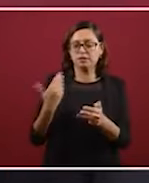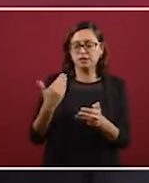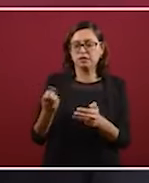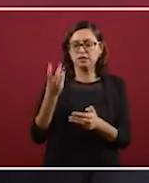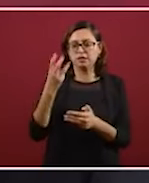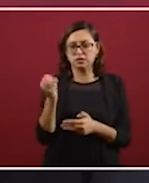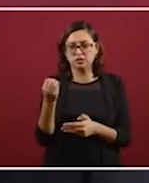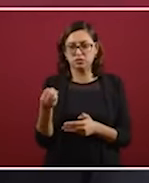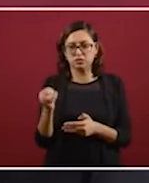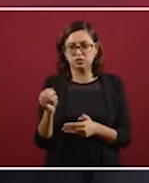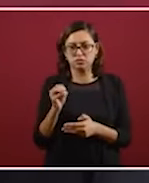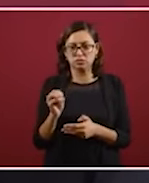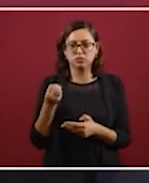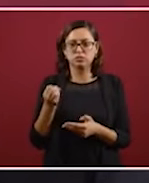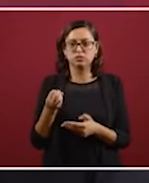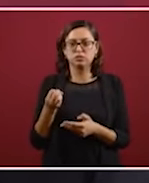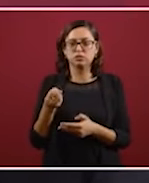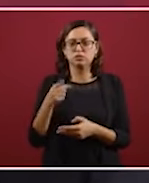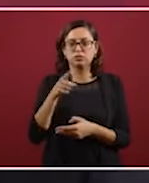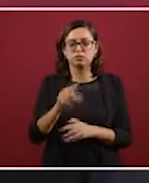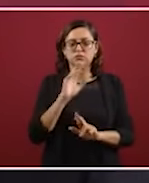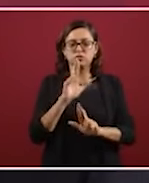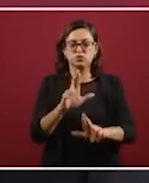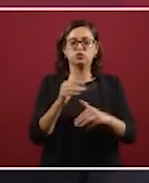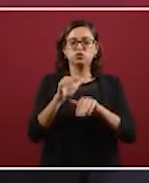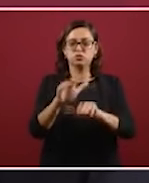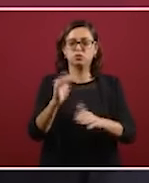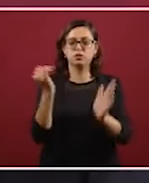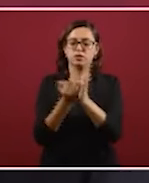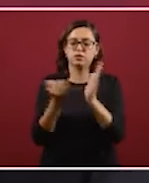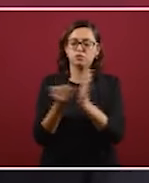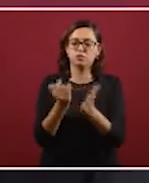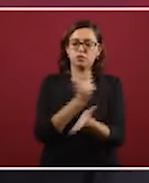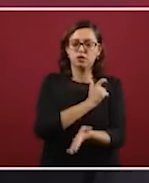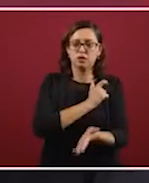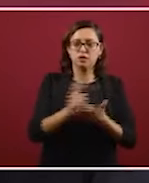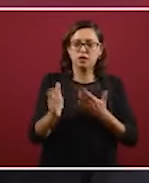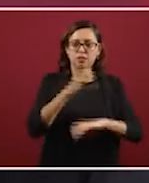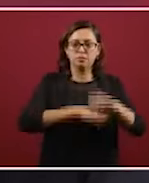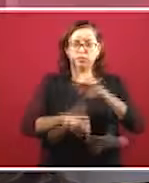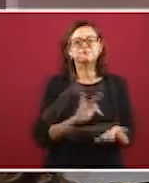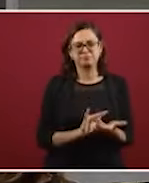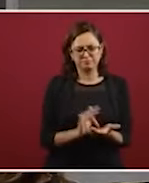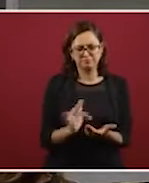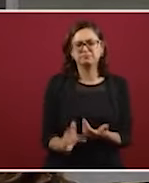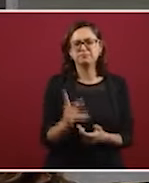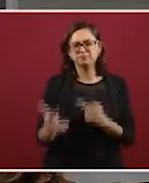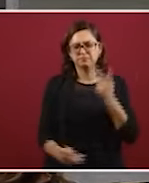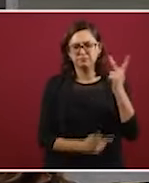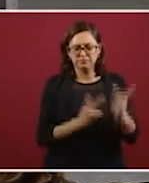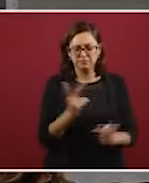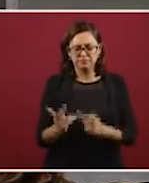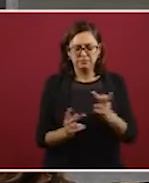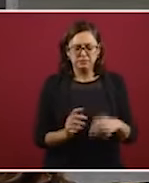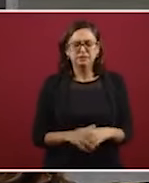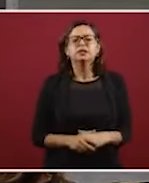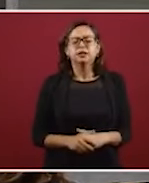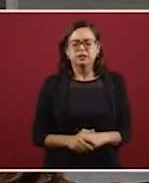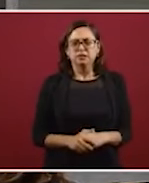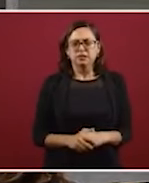octubre, que hubo un corte a su respuesta con el tema de la condonación de impuestos a grandes empresarios. Efectivamente ha